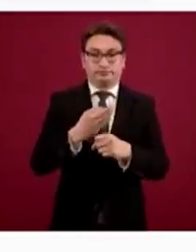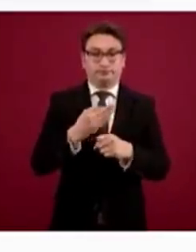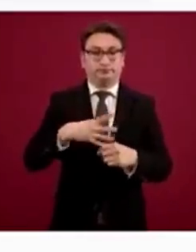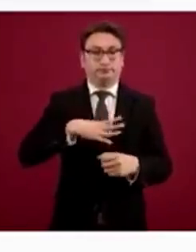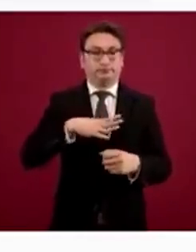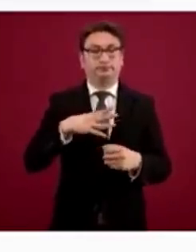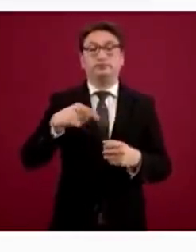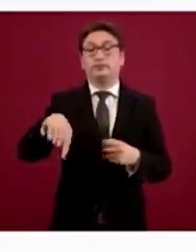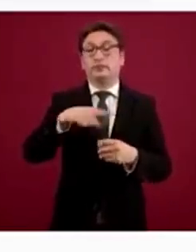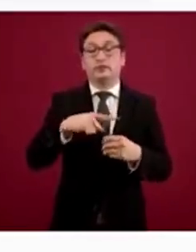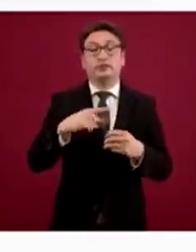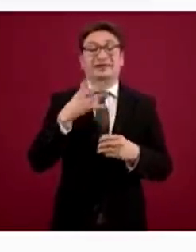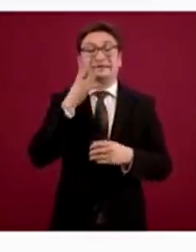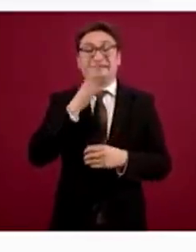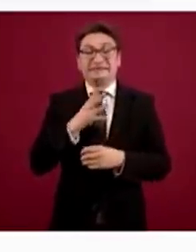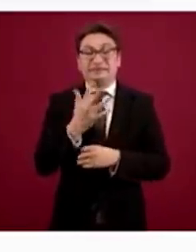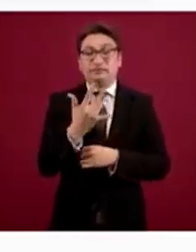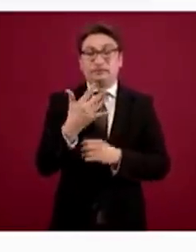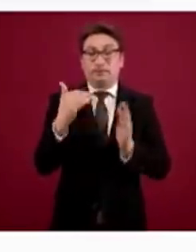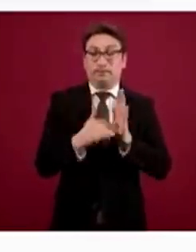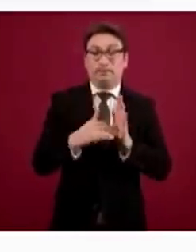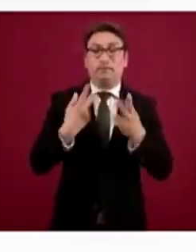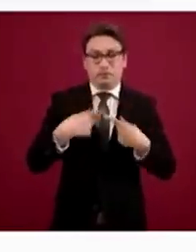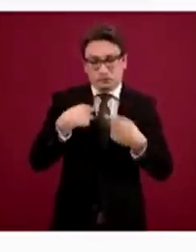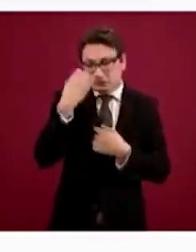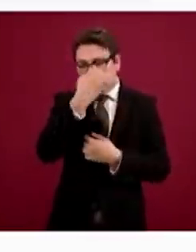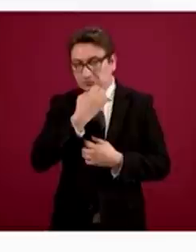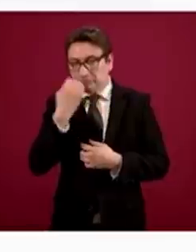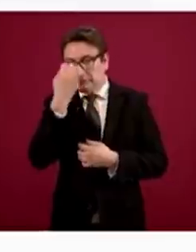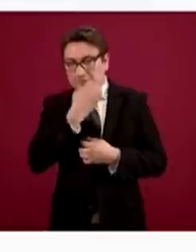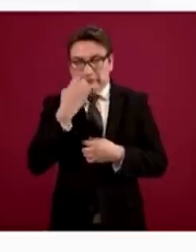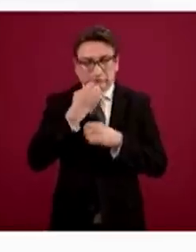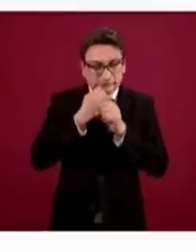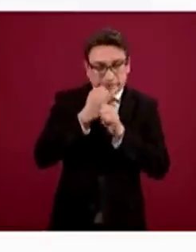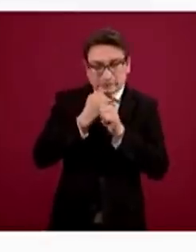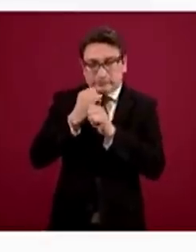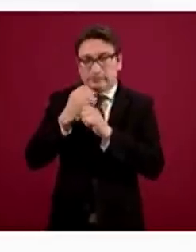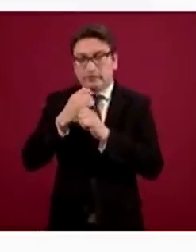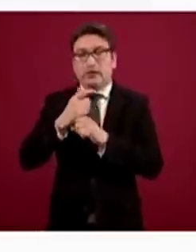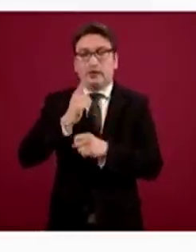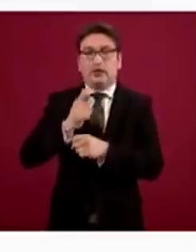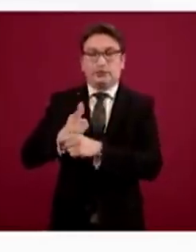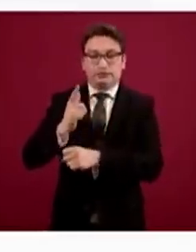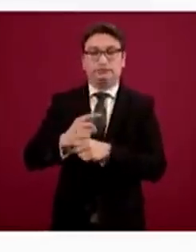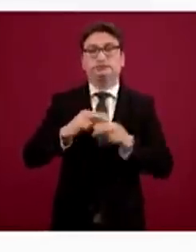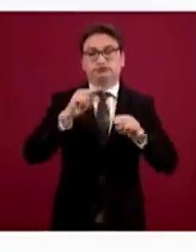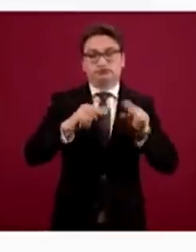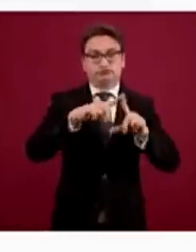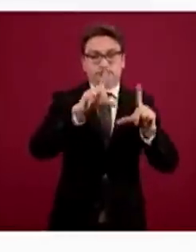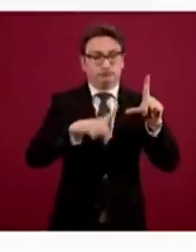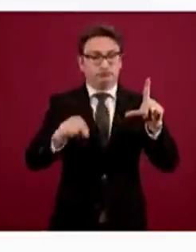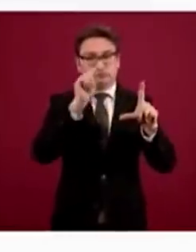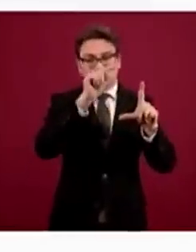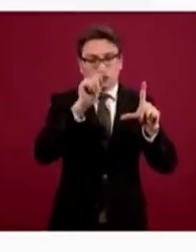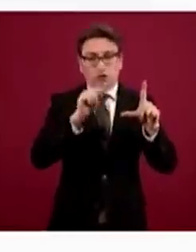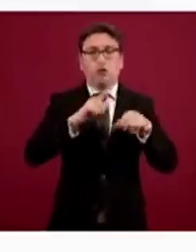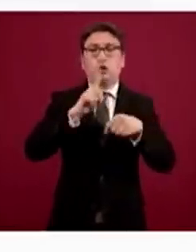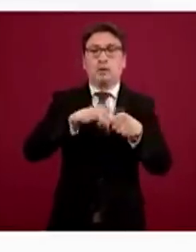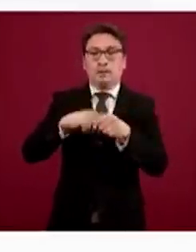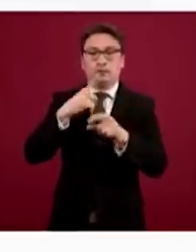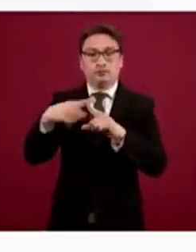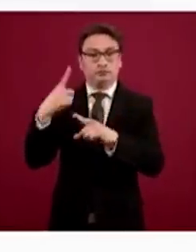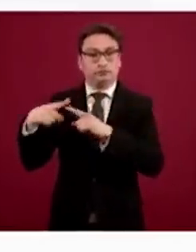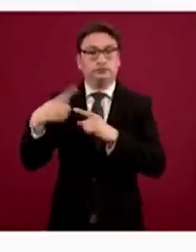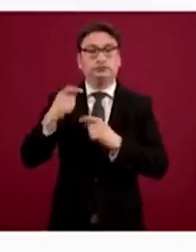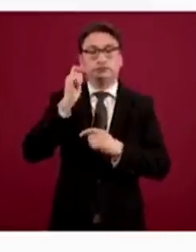que casi 50.000 personas han sido estudiadas y como hemos indicado el mapa cada vez está en los colores que representa